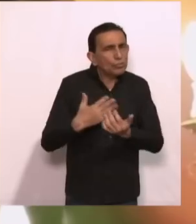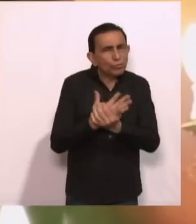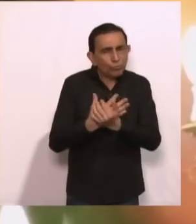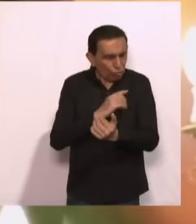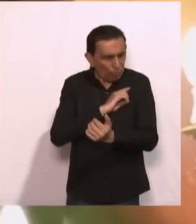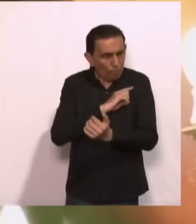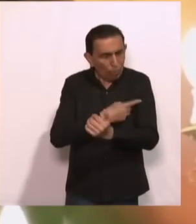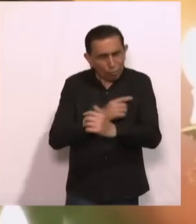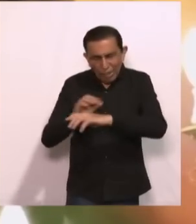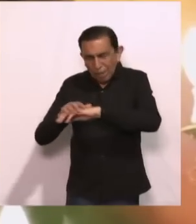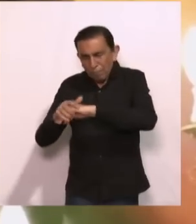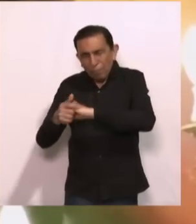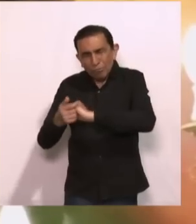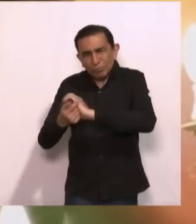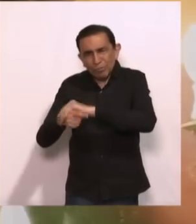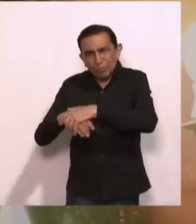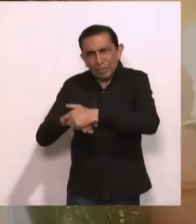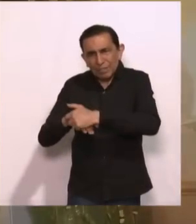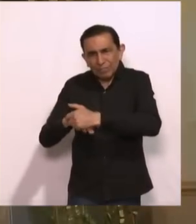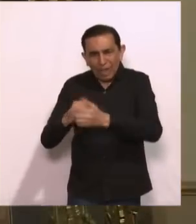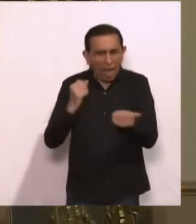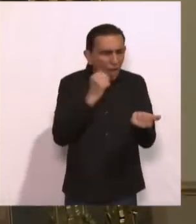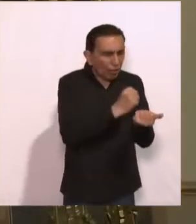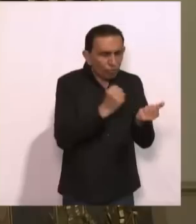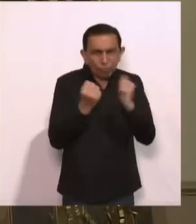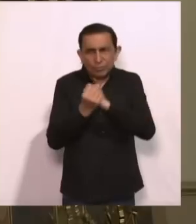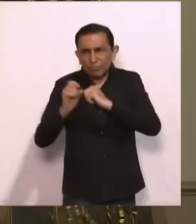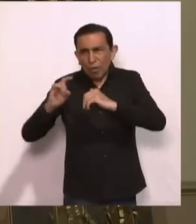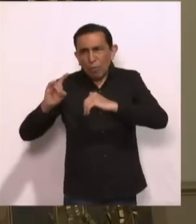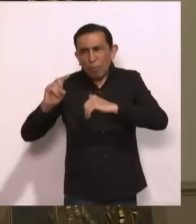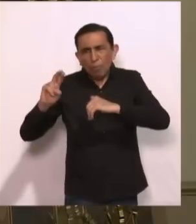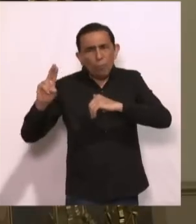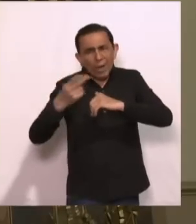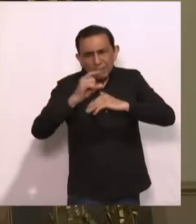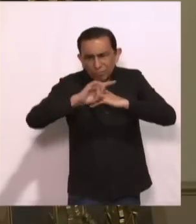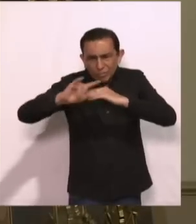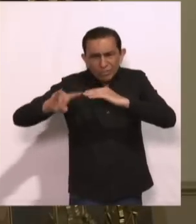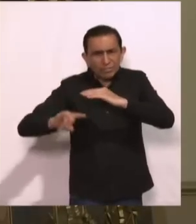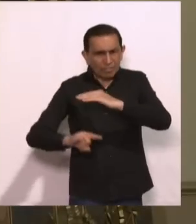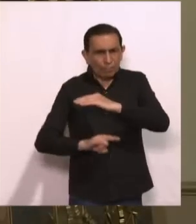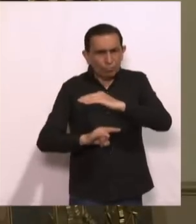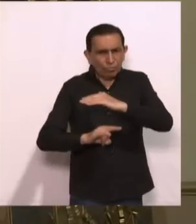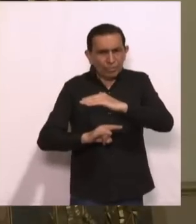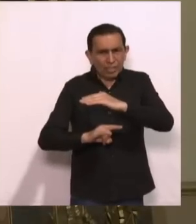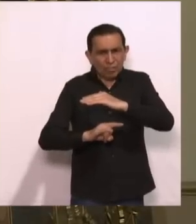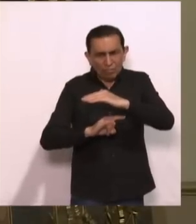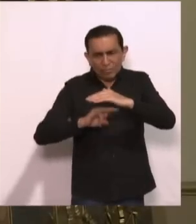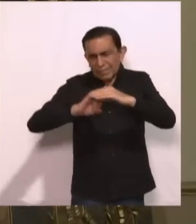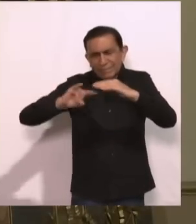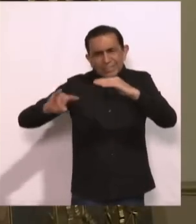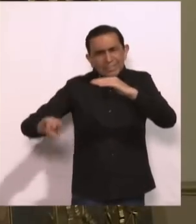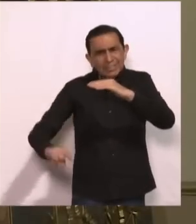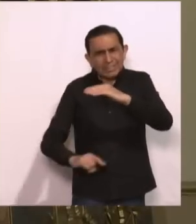bajo el poder de Poncio Pilato, fue crucificado, muerto y sepultado, descendió a los